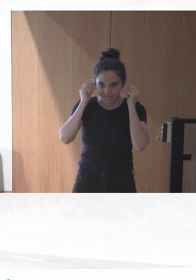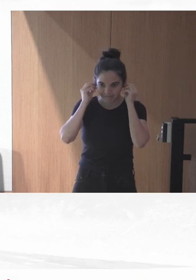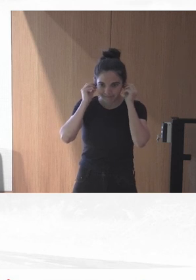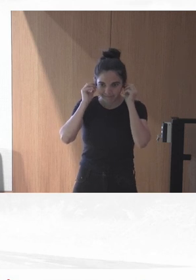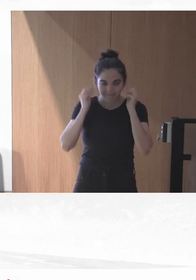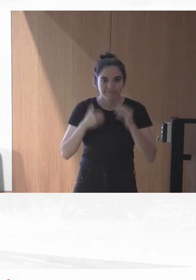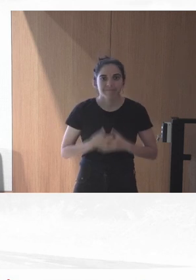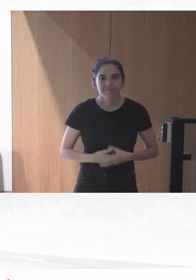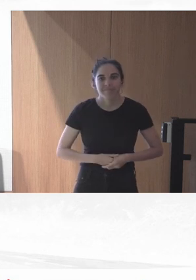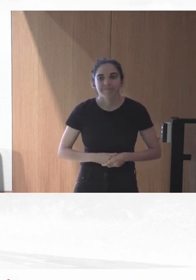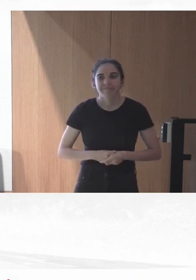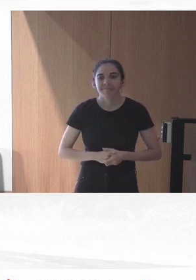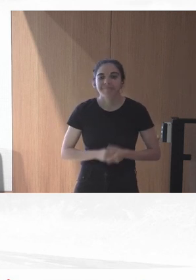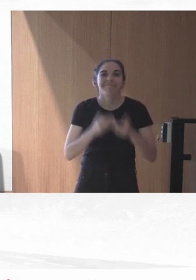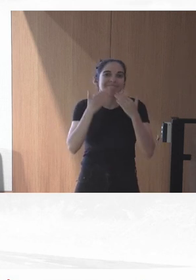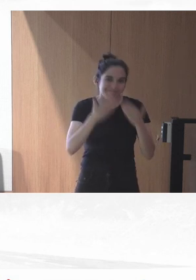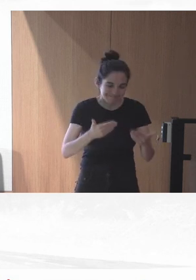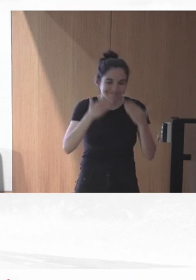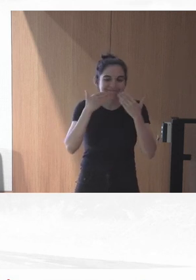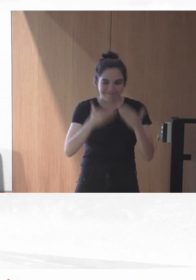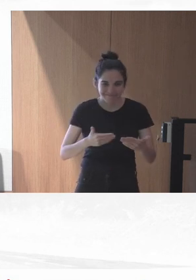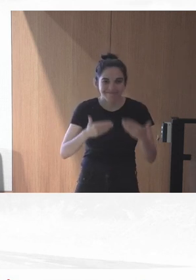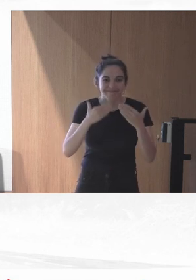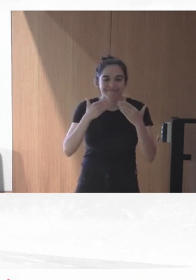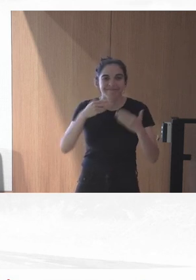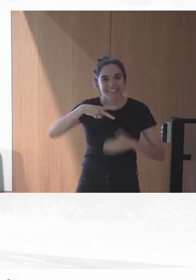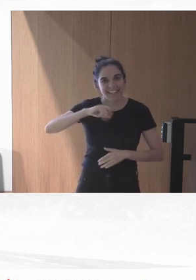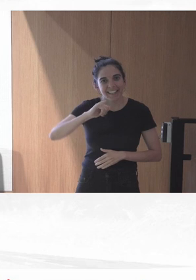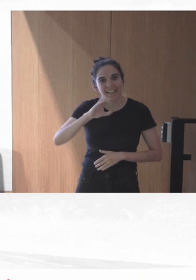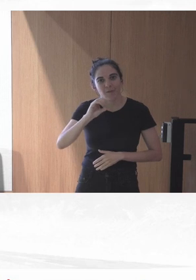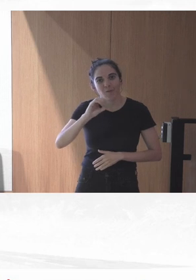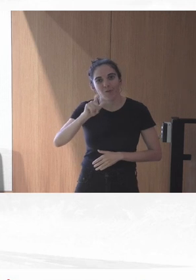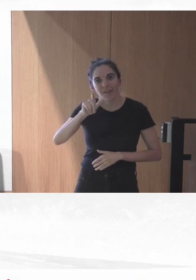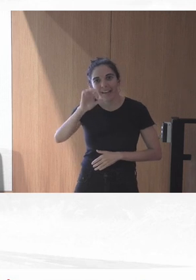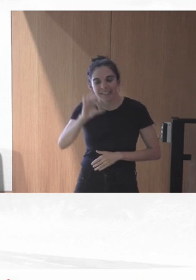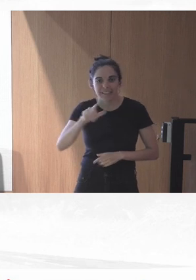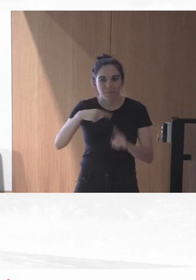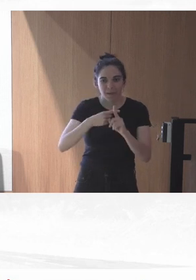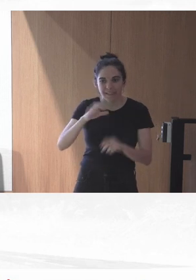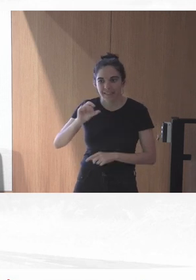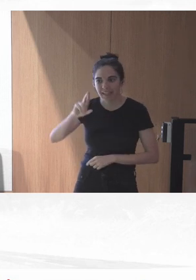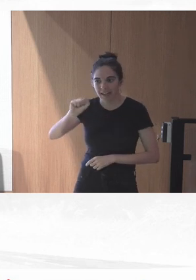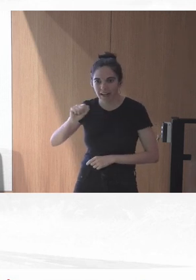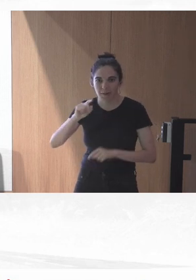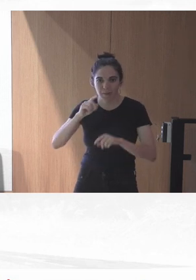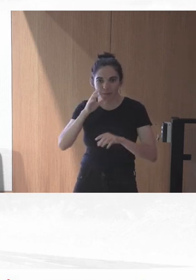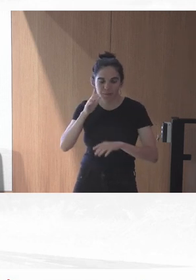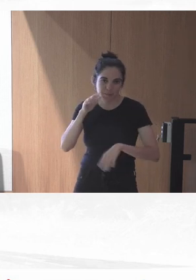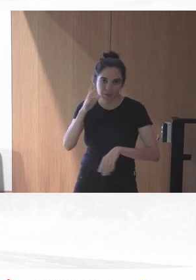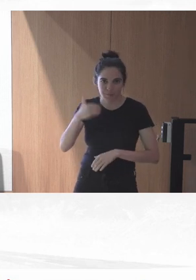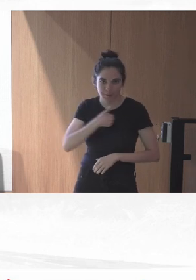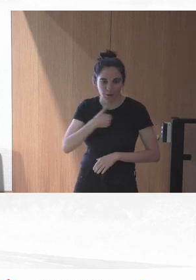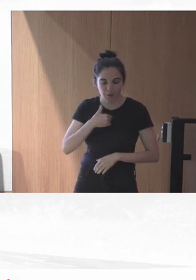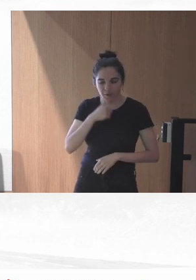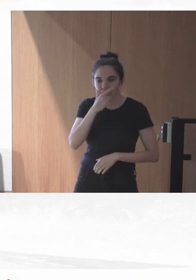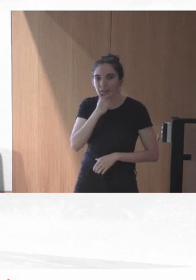Thank you so much. Thank you so much. Muchas gracias, Nicolás, y muchas gracias, Sara, por ejercer de facilitadora.